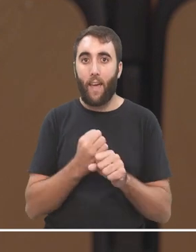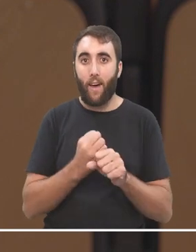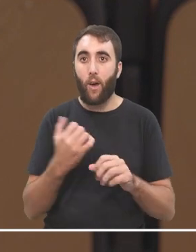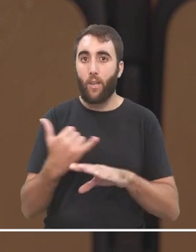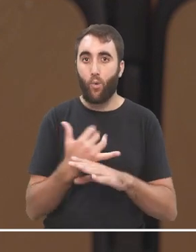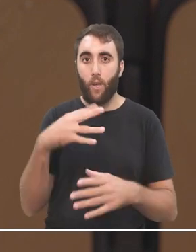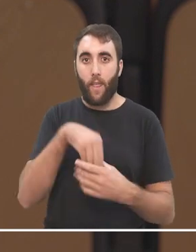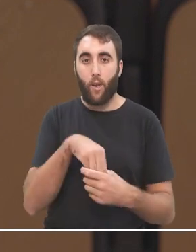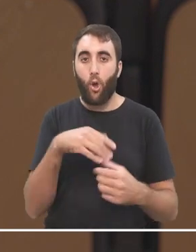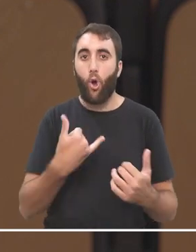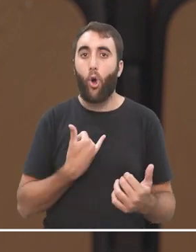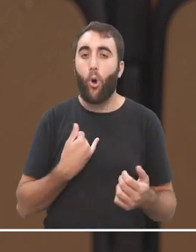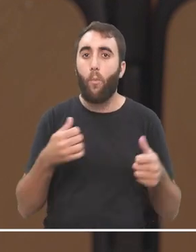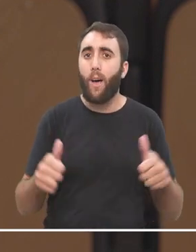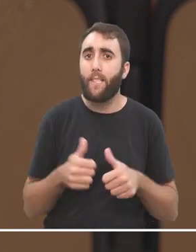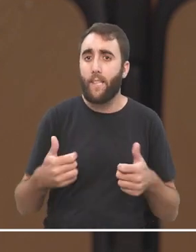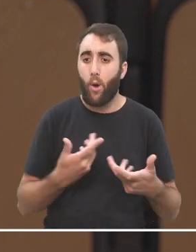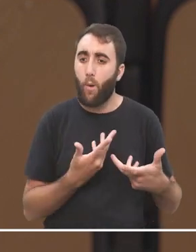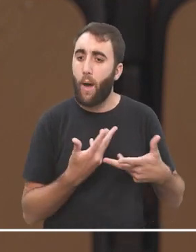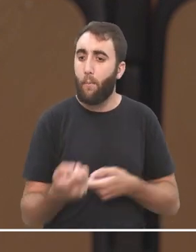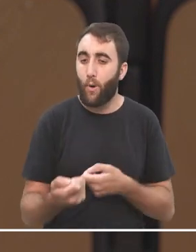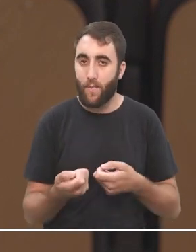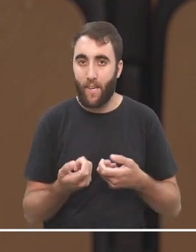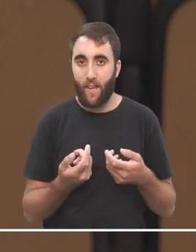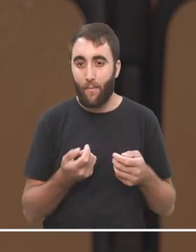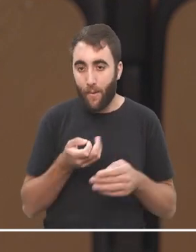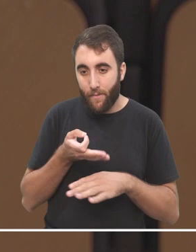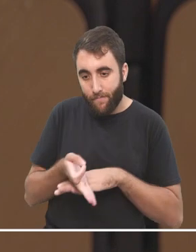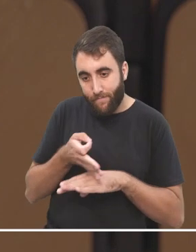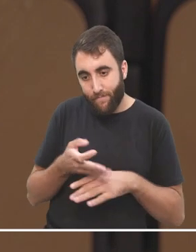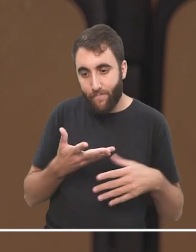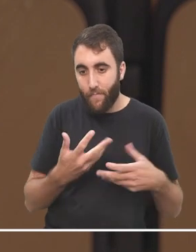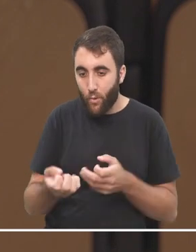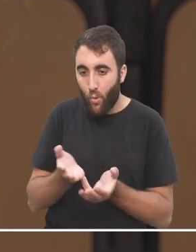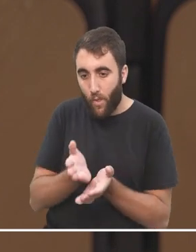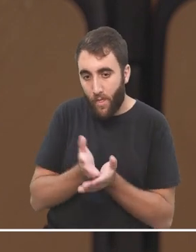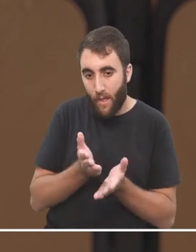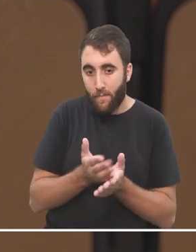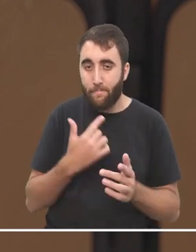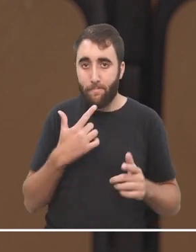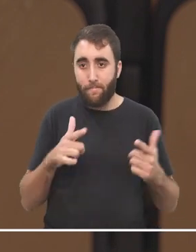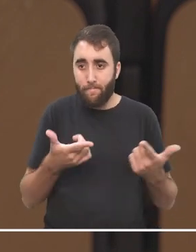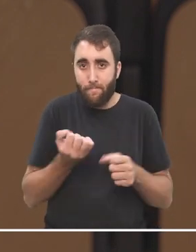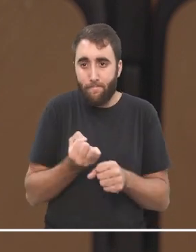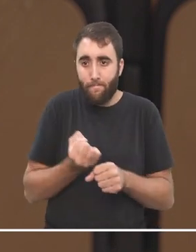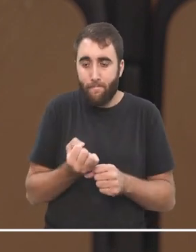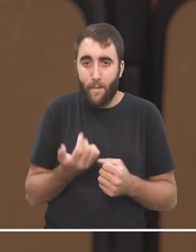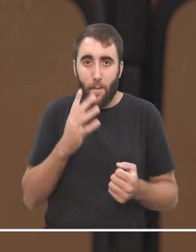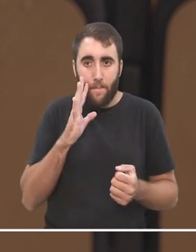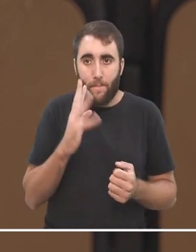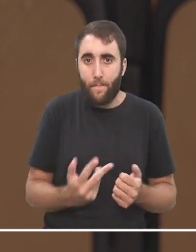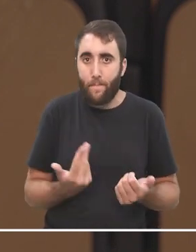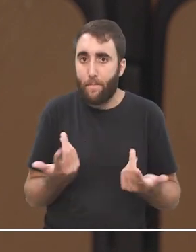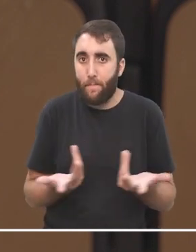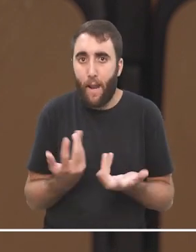instituciones, que a menudo tienen que asistir a las personas que no que no trabajan con un entorno conocido